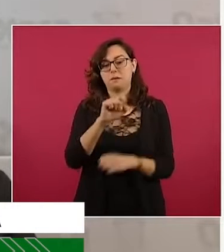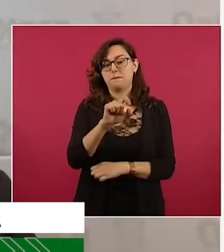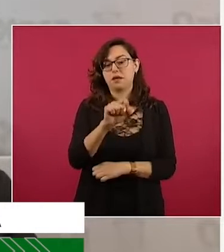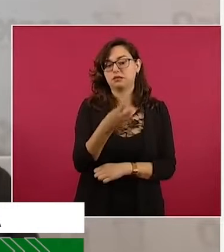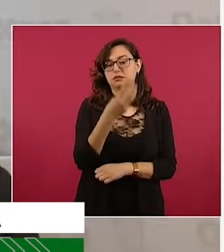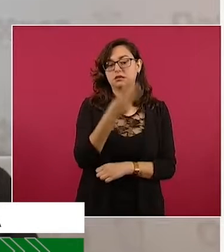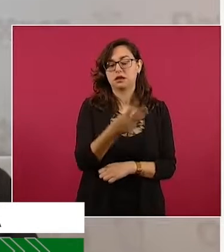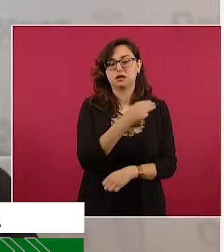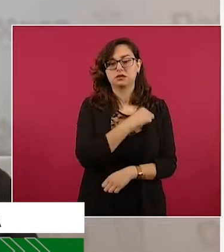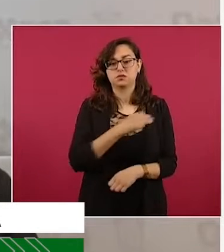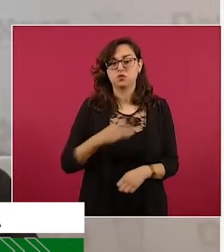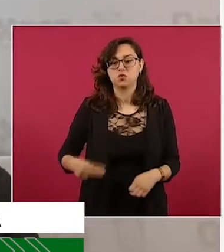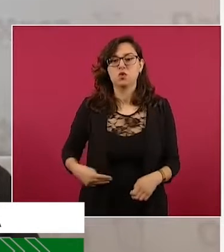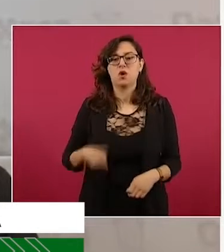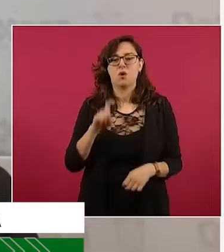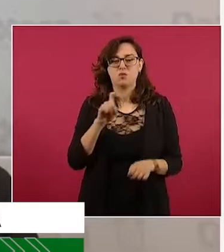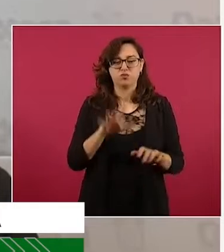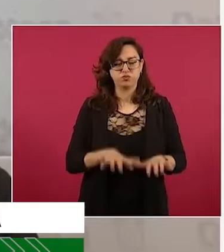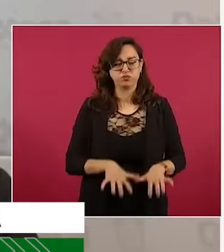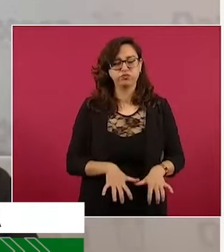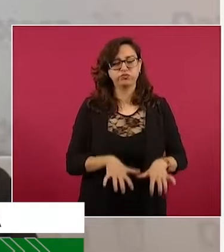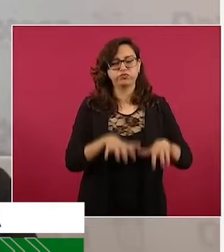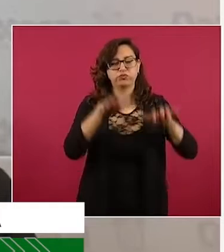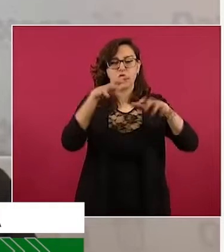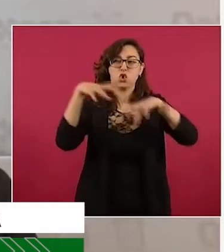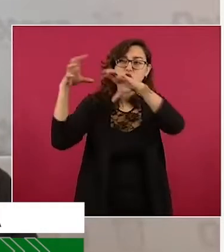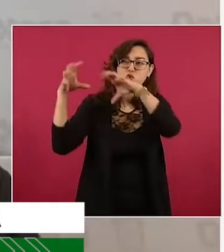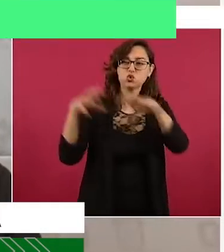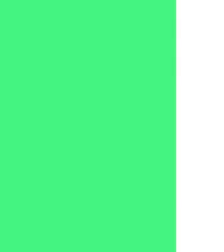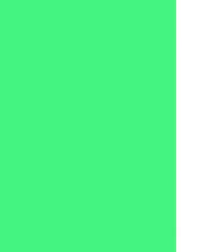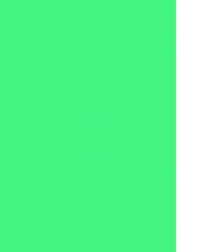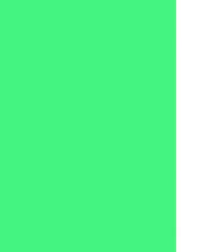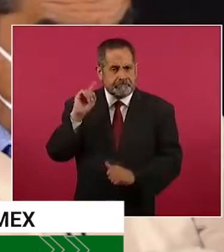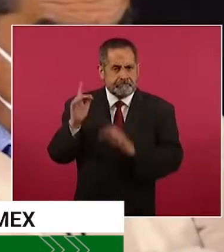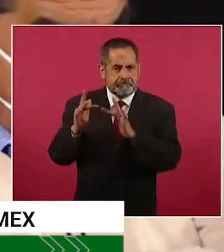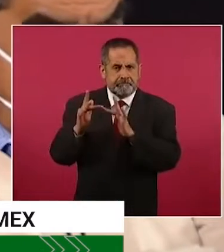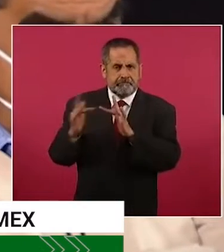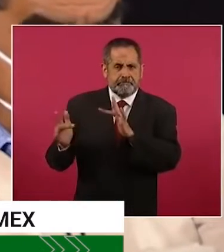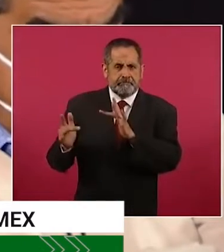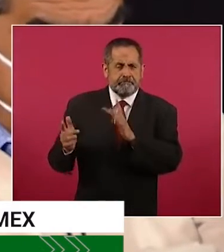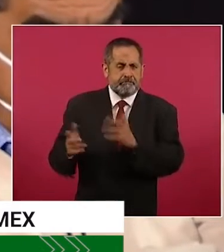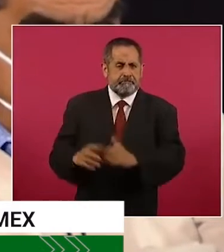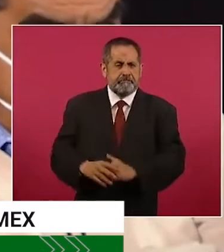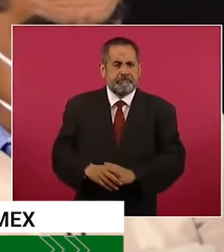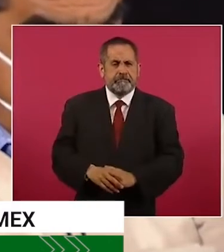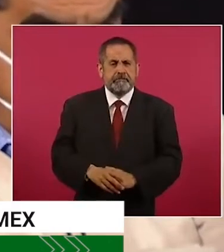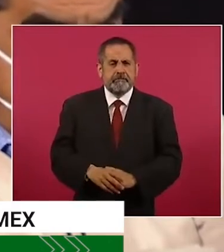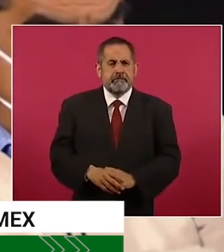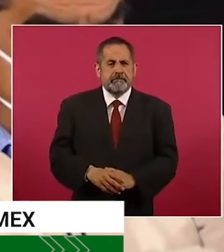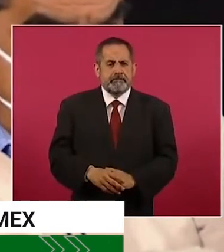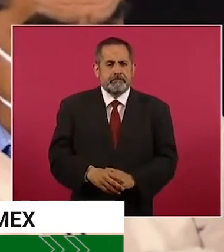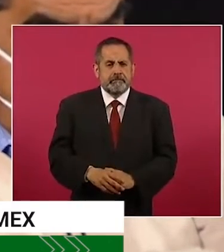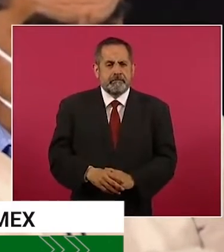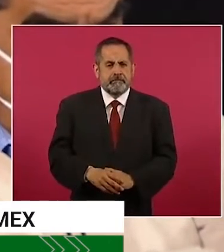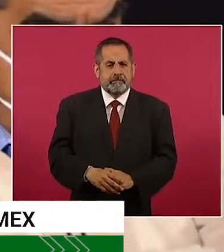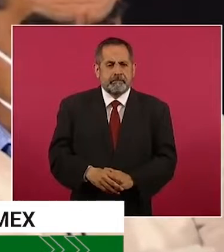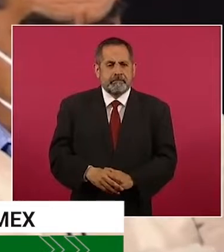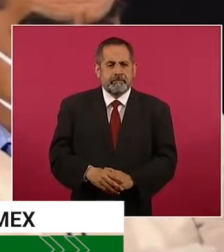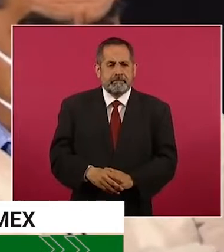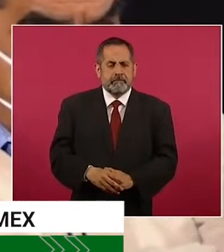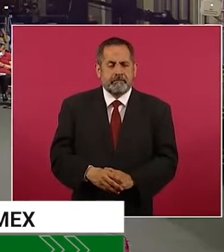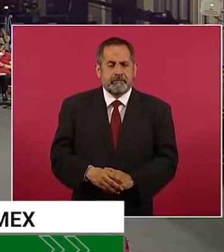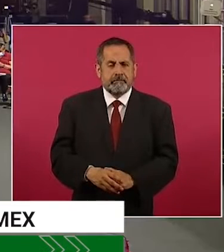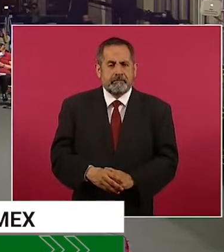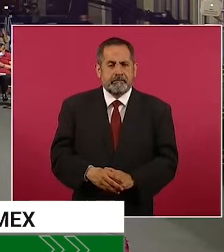inundación pluvial, lluvia severa y deslizamiento de laderas. El presidente informó que la Fiscalía General